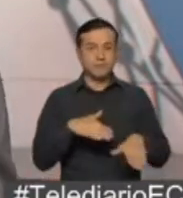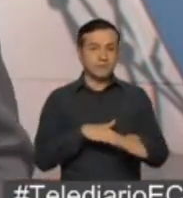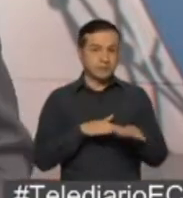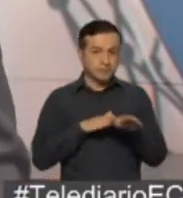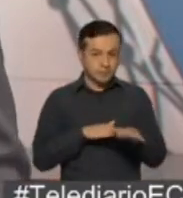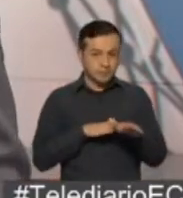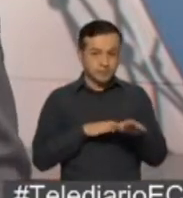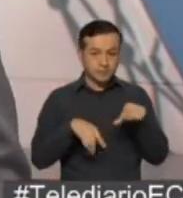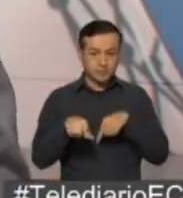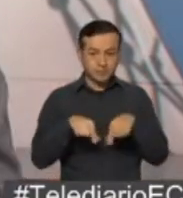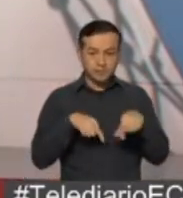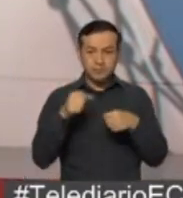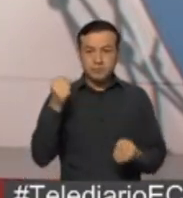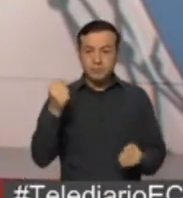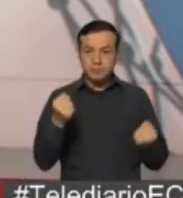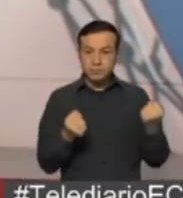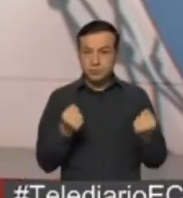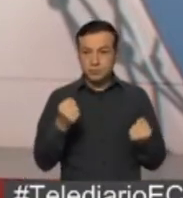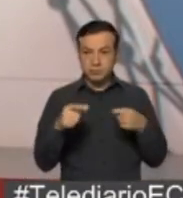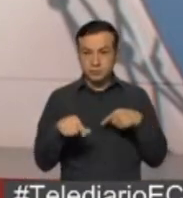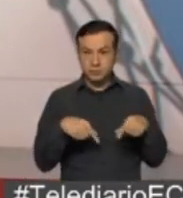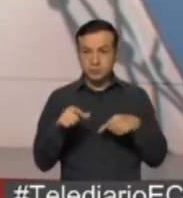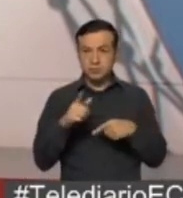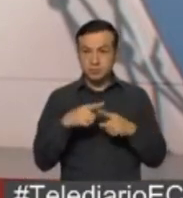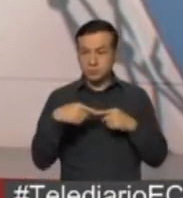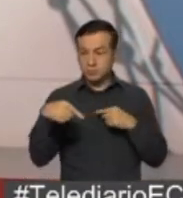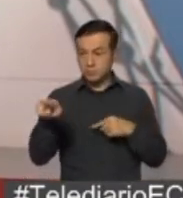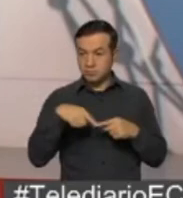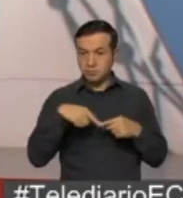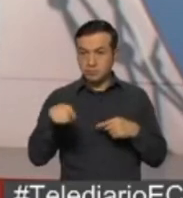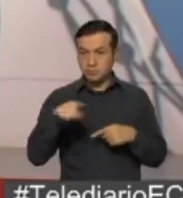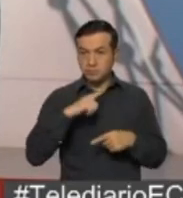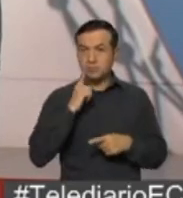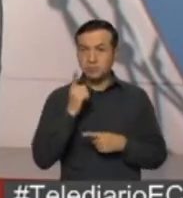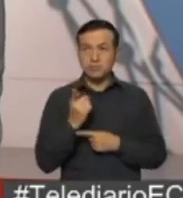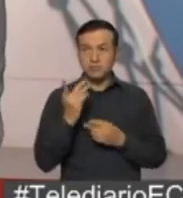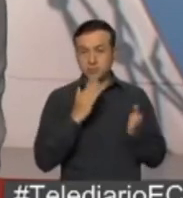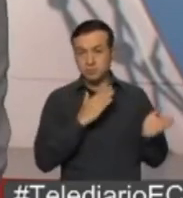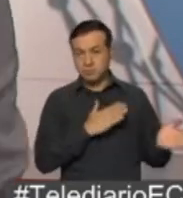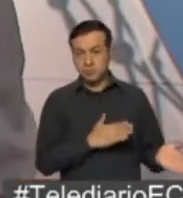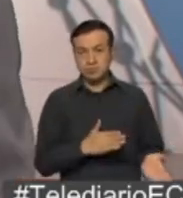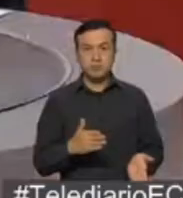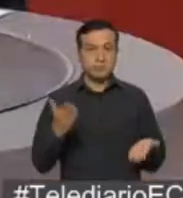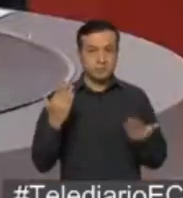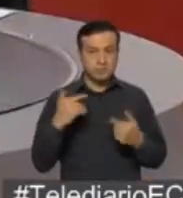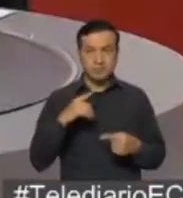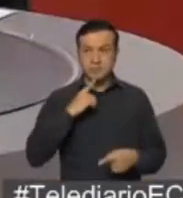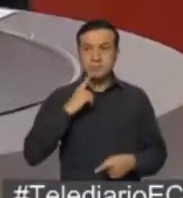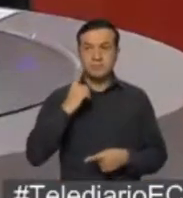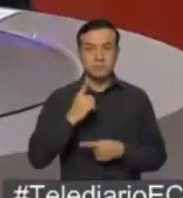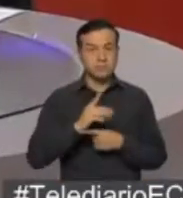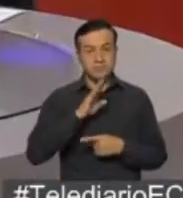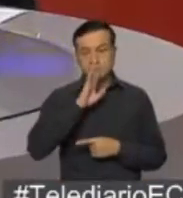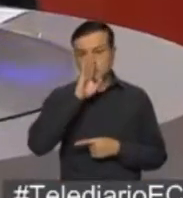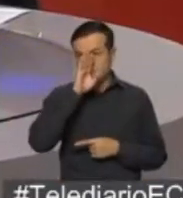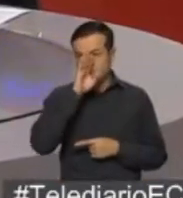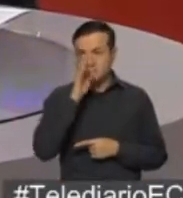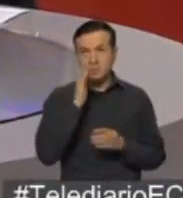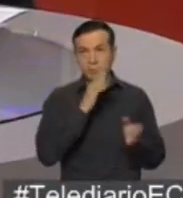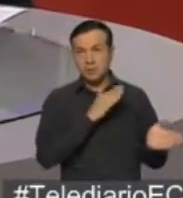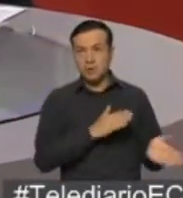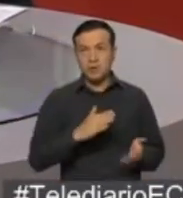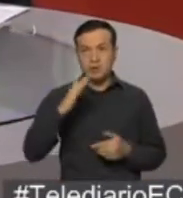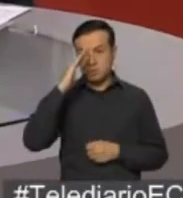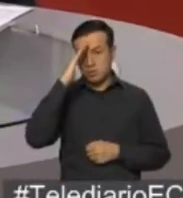el tránsito vehicular en la ida y al regreso luego del feriado. ¿Será así? Correcto. Bueno, eso se está trabajando con